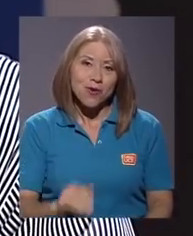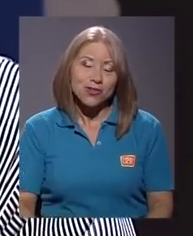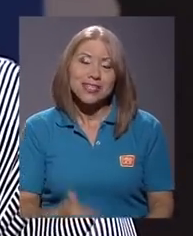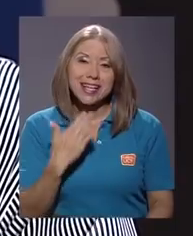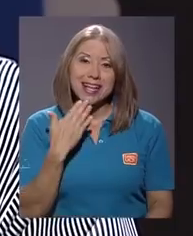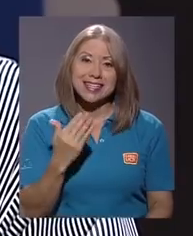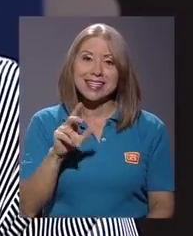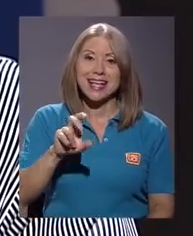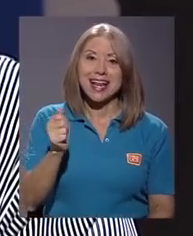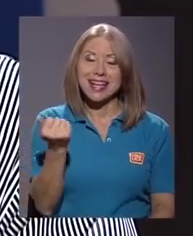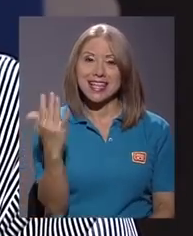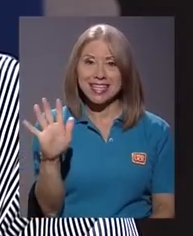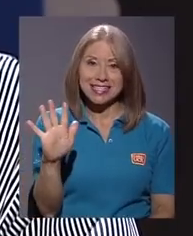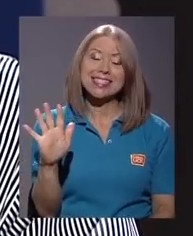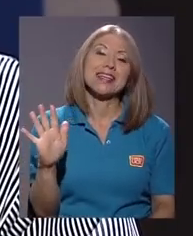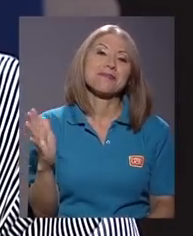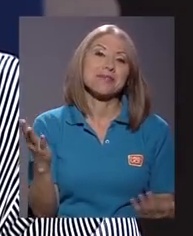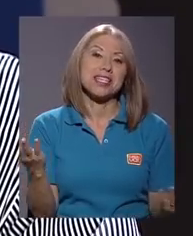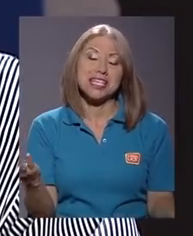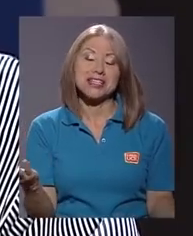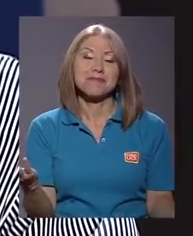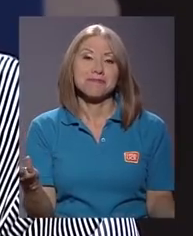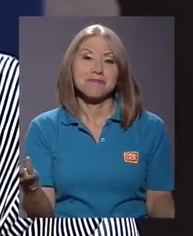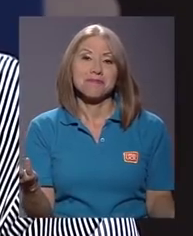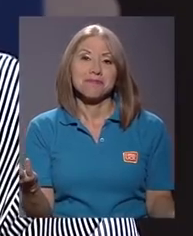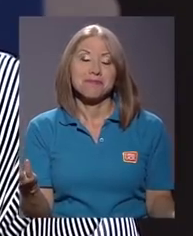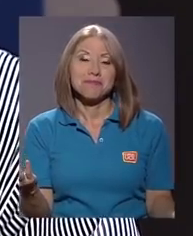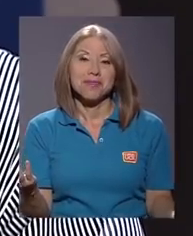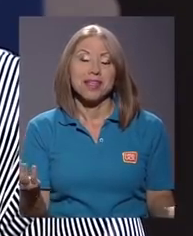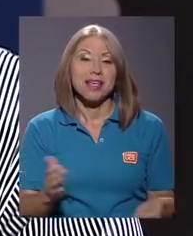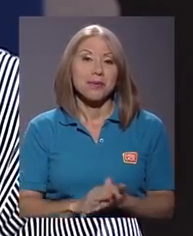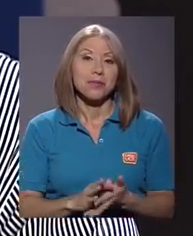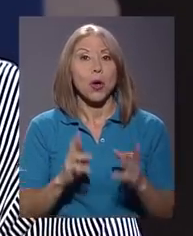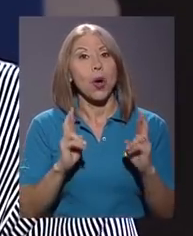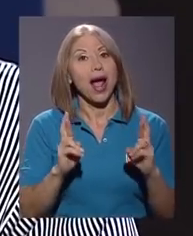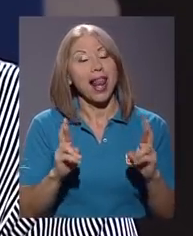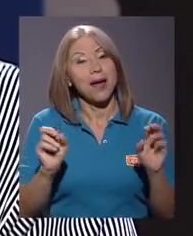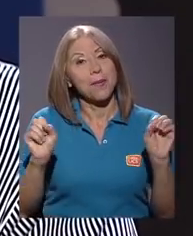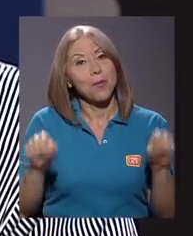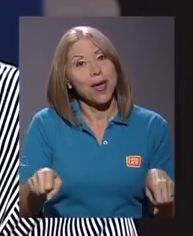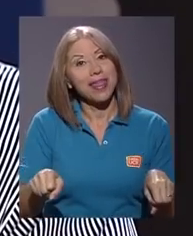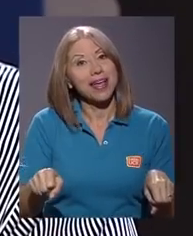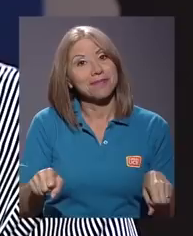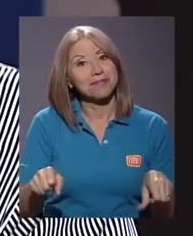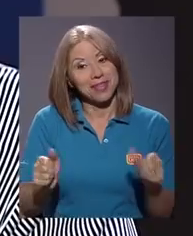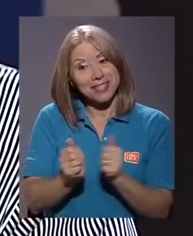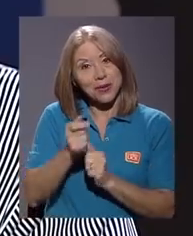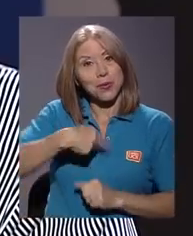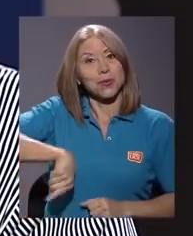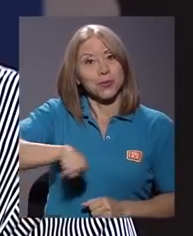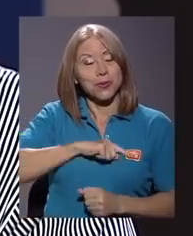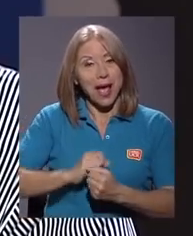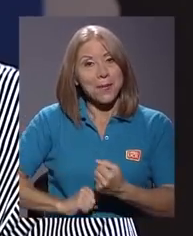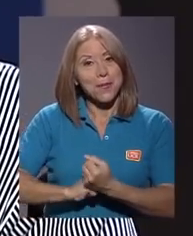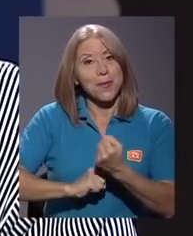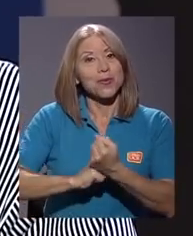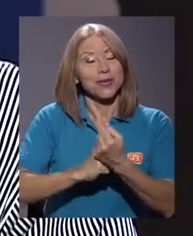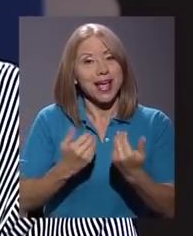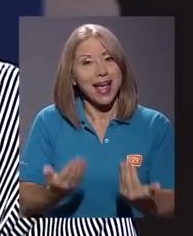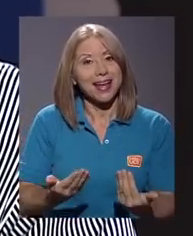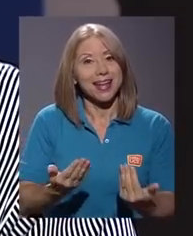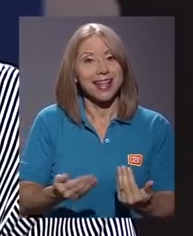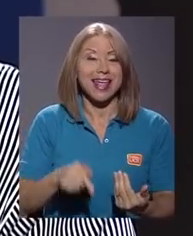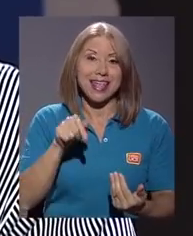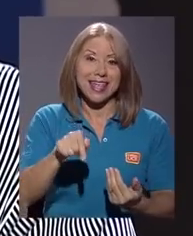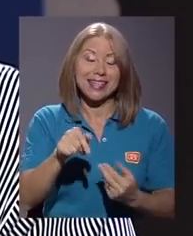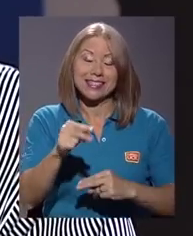Canal 15 y que Pues ojalá nos puedan acompañar y apoyar en este en